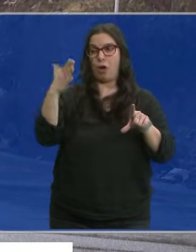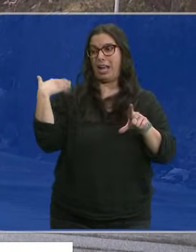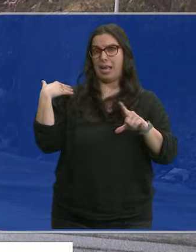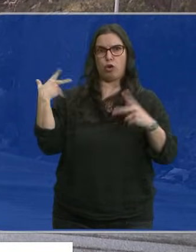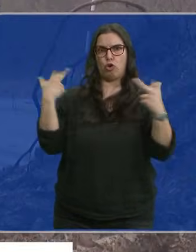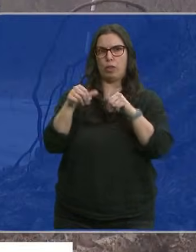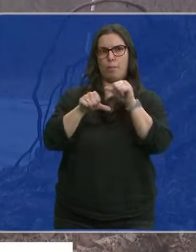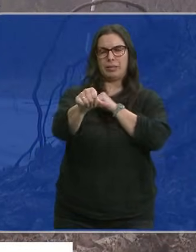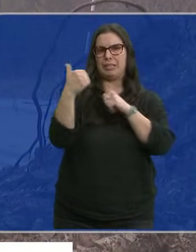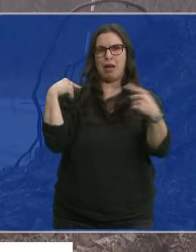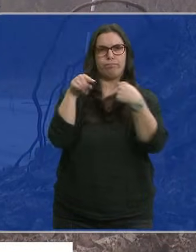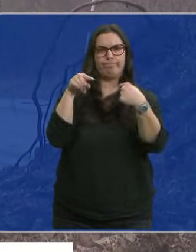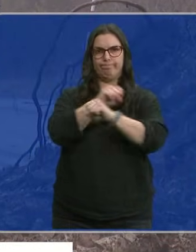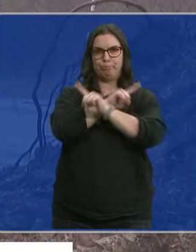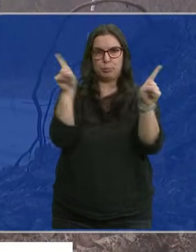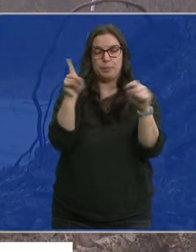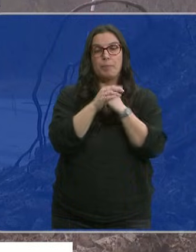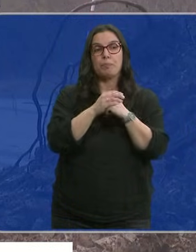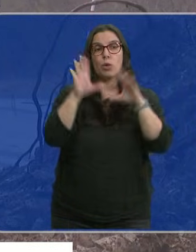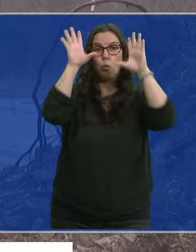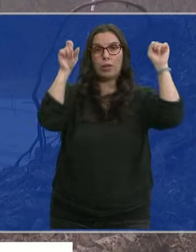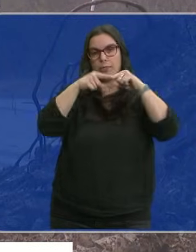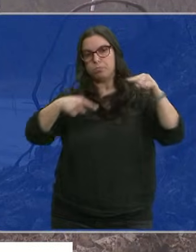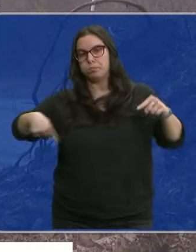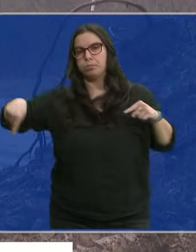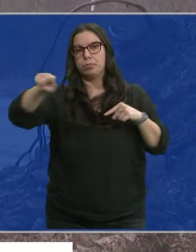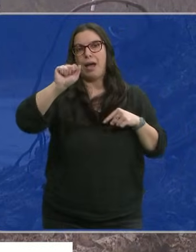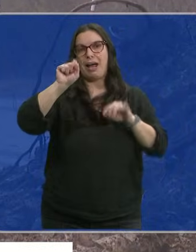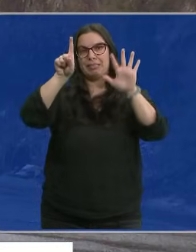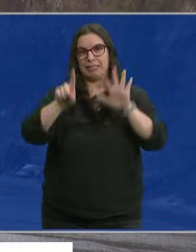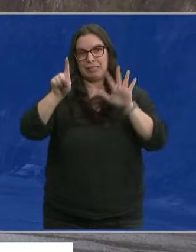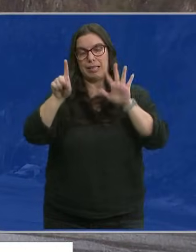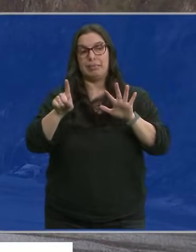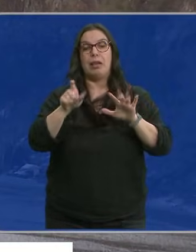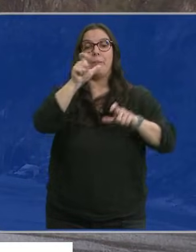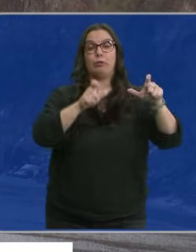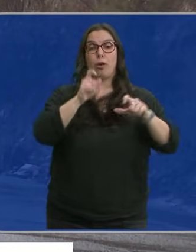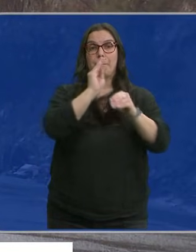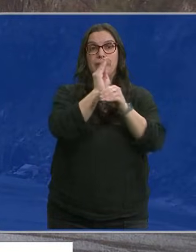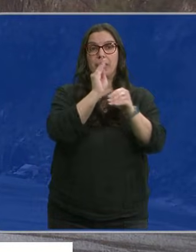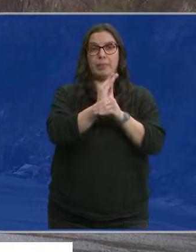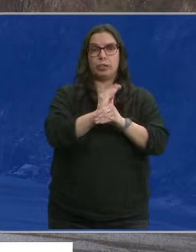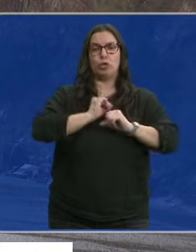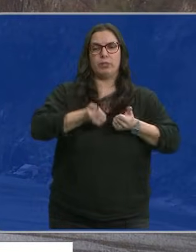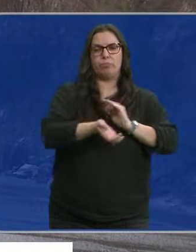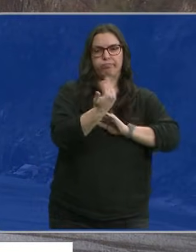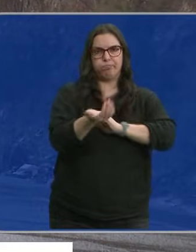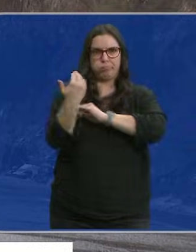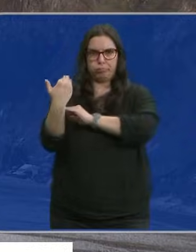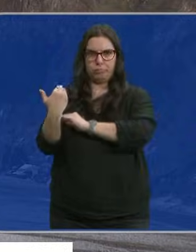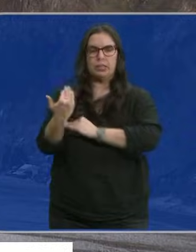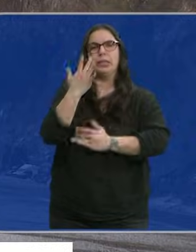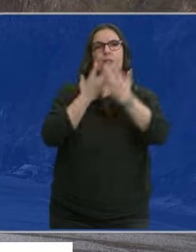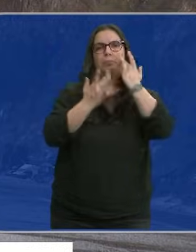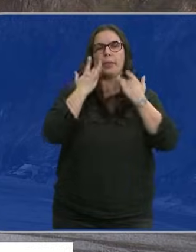permanece cortado en ambos sentidos. La Guardia Civil desvía la circulación hacia la A6 mientras los operarios de mantenimiento trabajan en la zona para